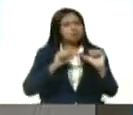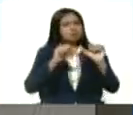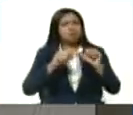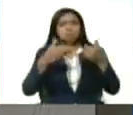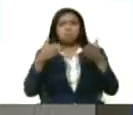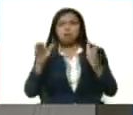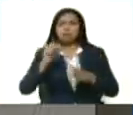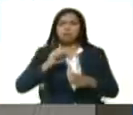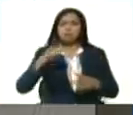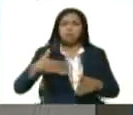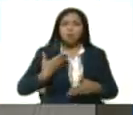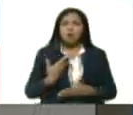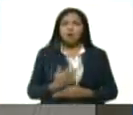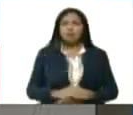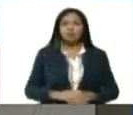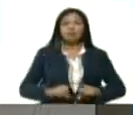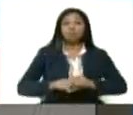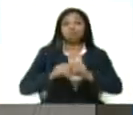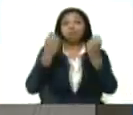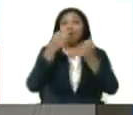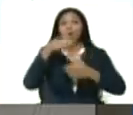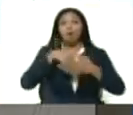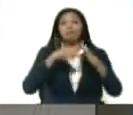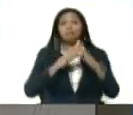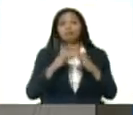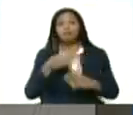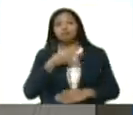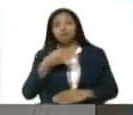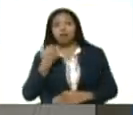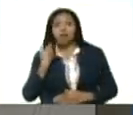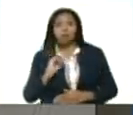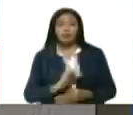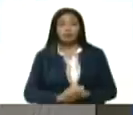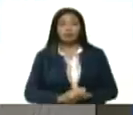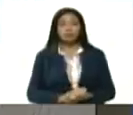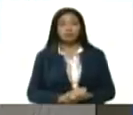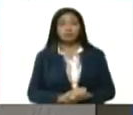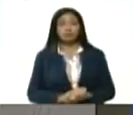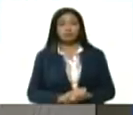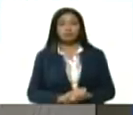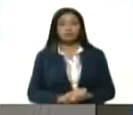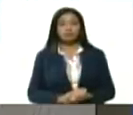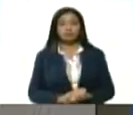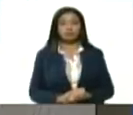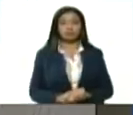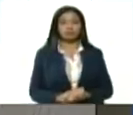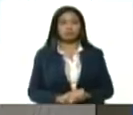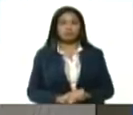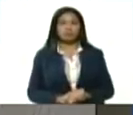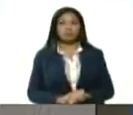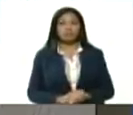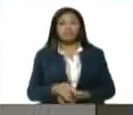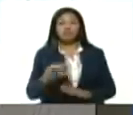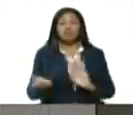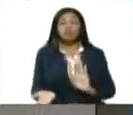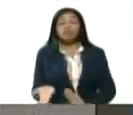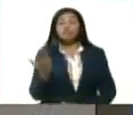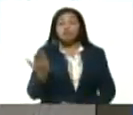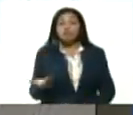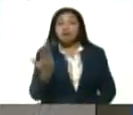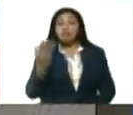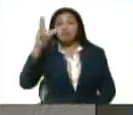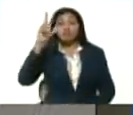allí violentando la cuarentena social y colectiva. Por eso es tan importante todos los